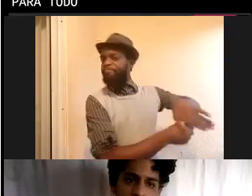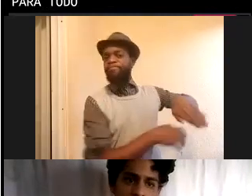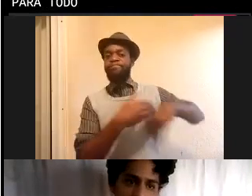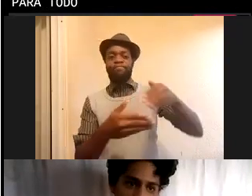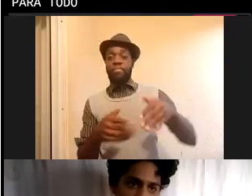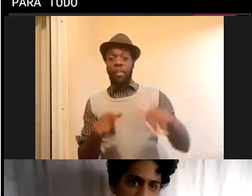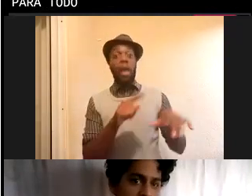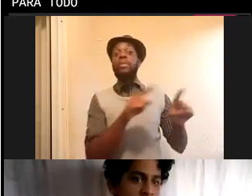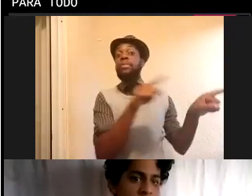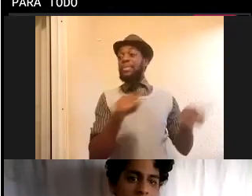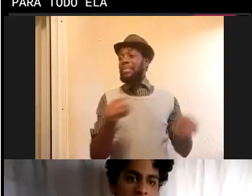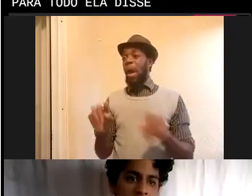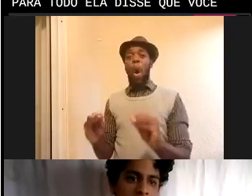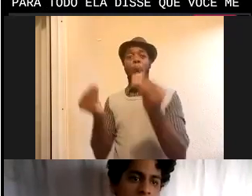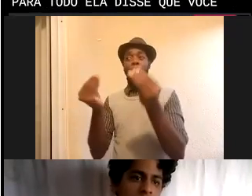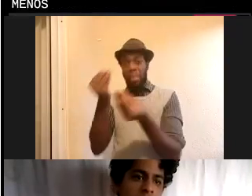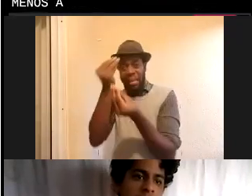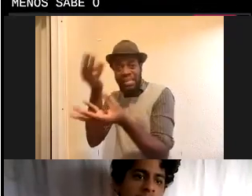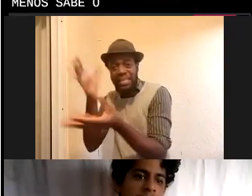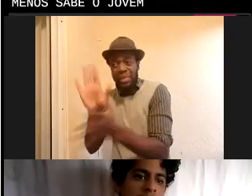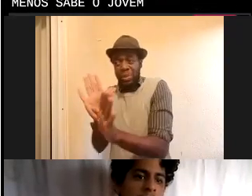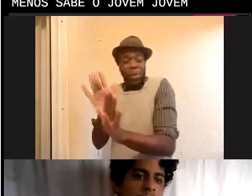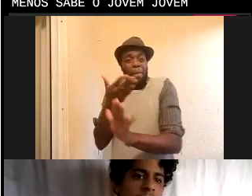el joven, la joven, menos va a buscar